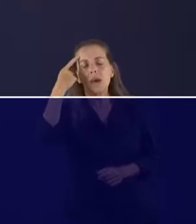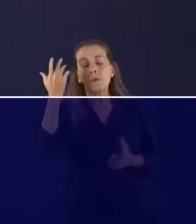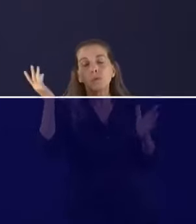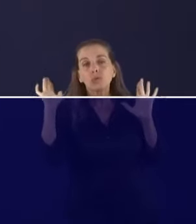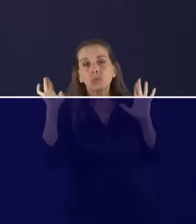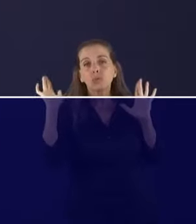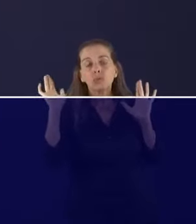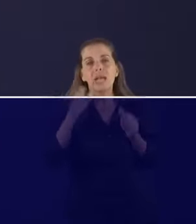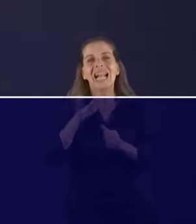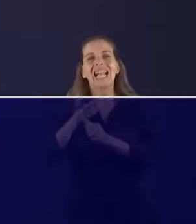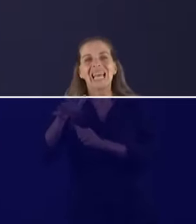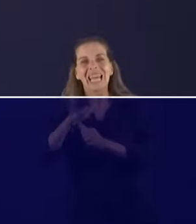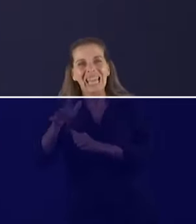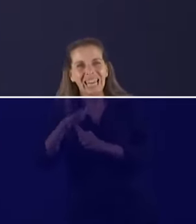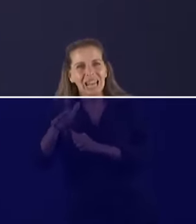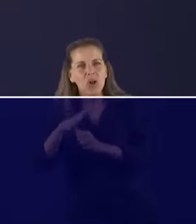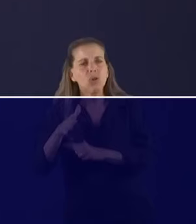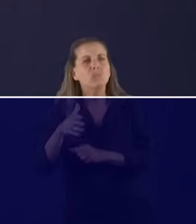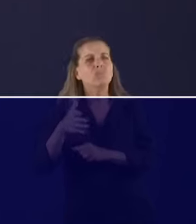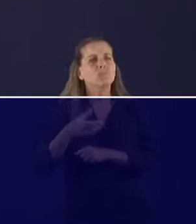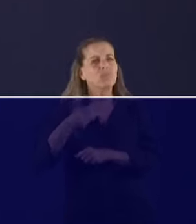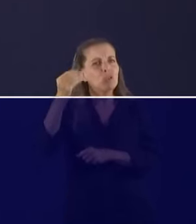las perspectivas de género se han utilizado